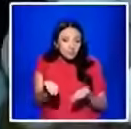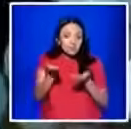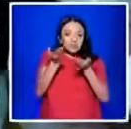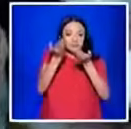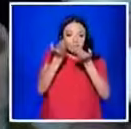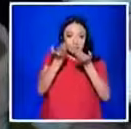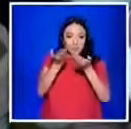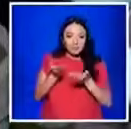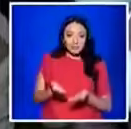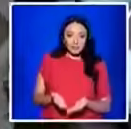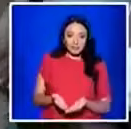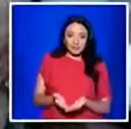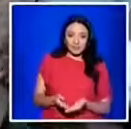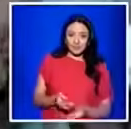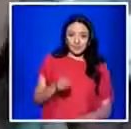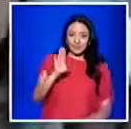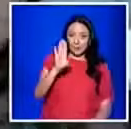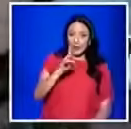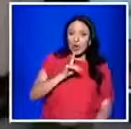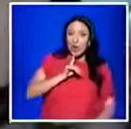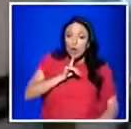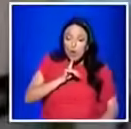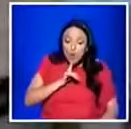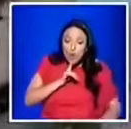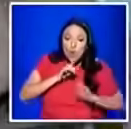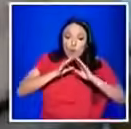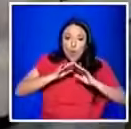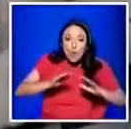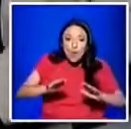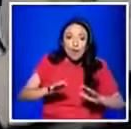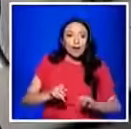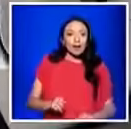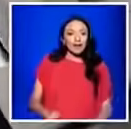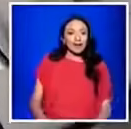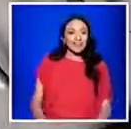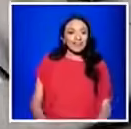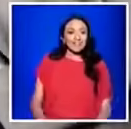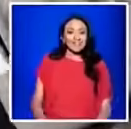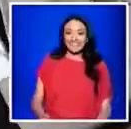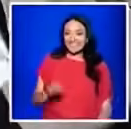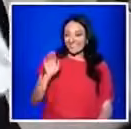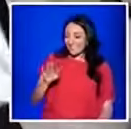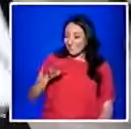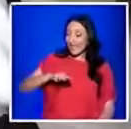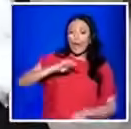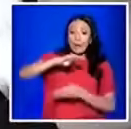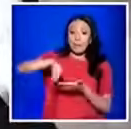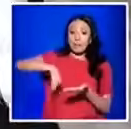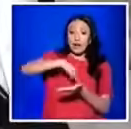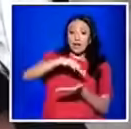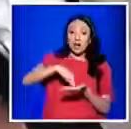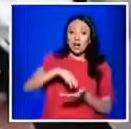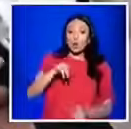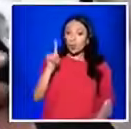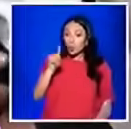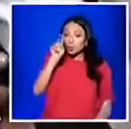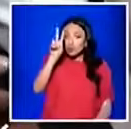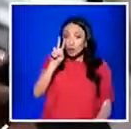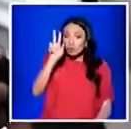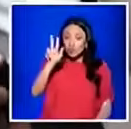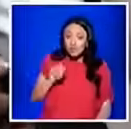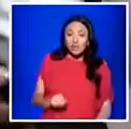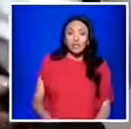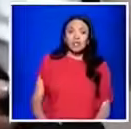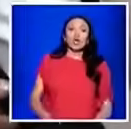Vamos a soplar la vela, a ver, vamos a darle fuerza. 101 años, él nació en Machachi, se dedicó a la agricultura.